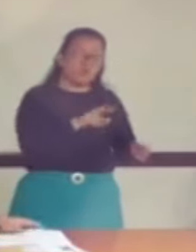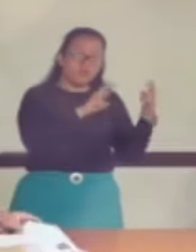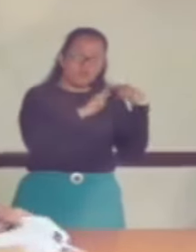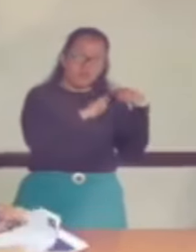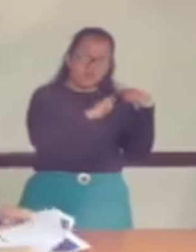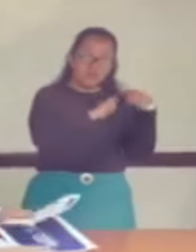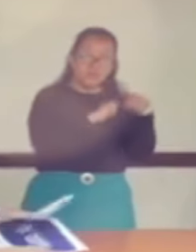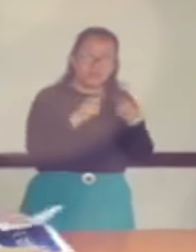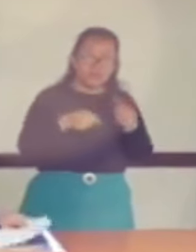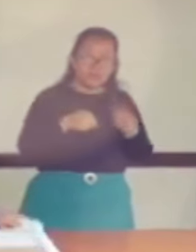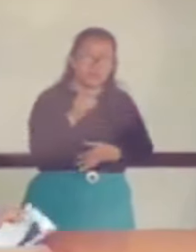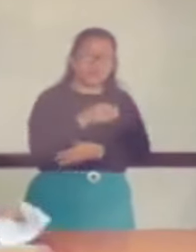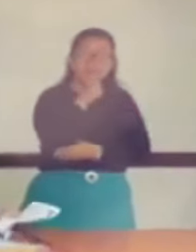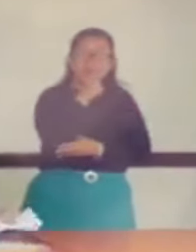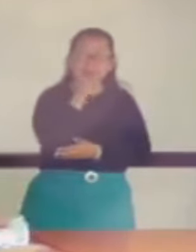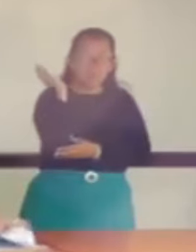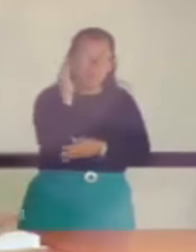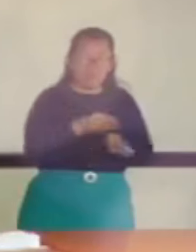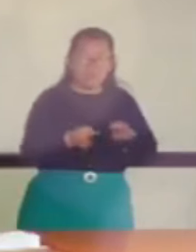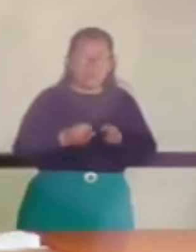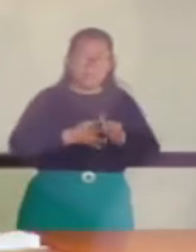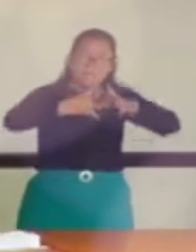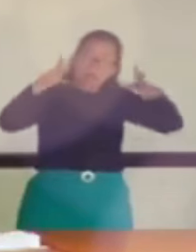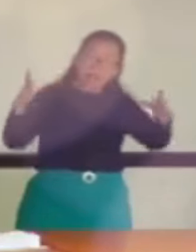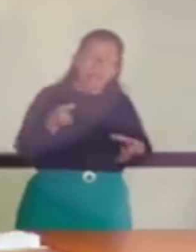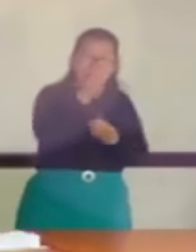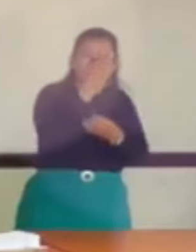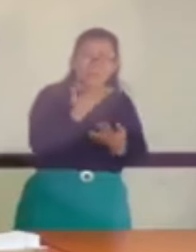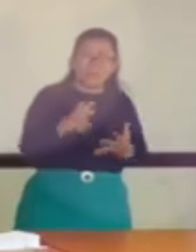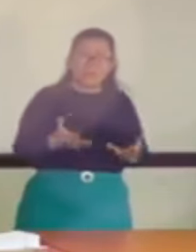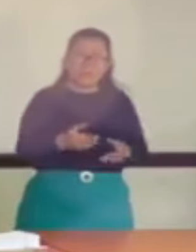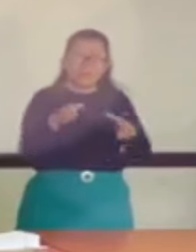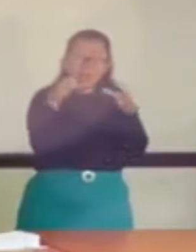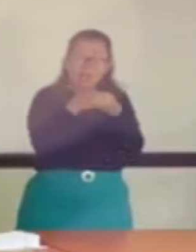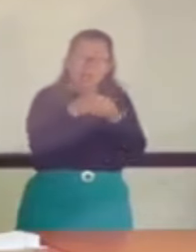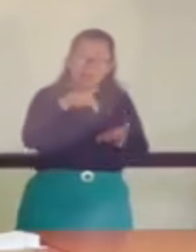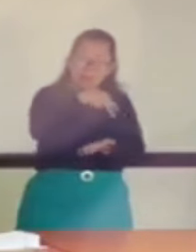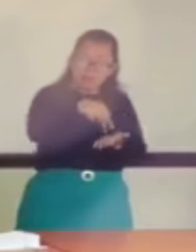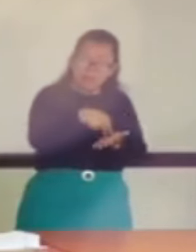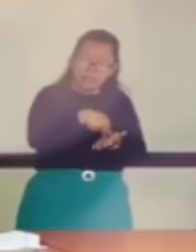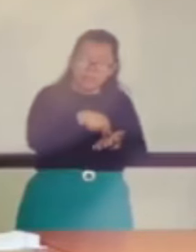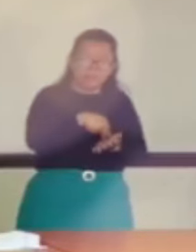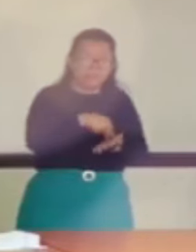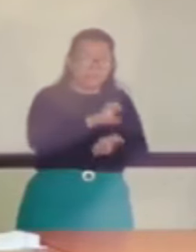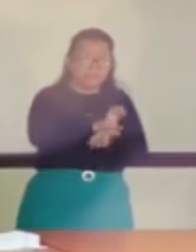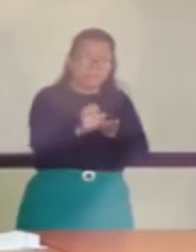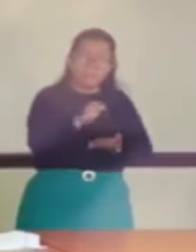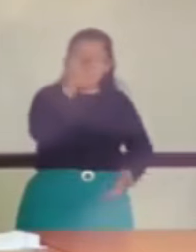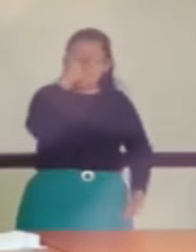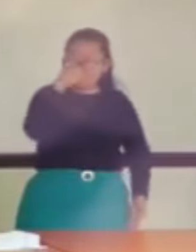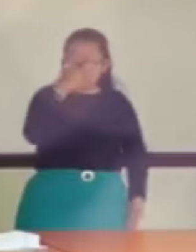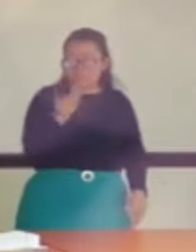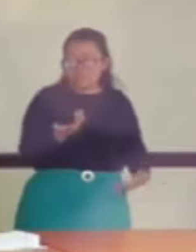cargo la intervención para ampliar un poco sobre, a través de la Comisión Nacional contra la Corrupción, y cómo es